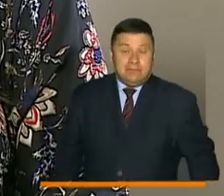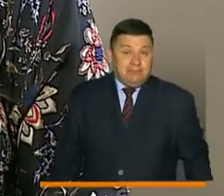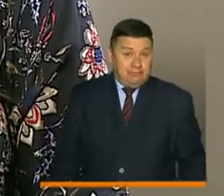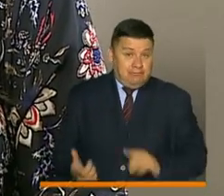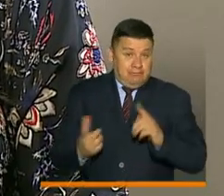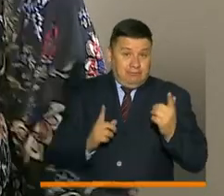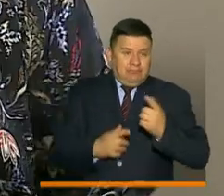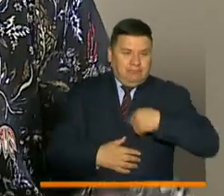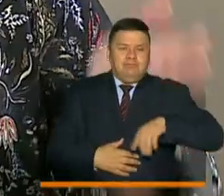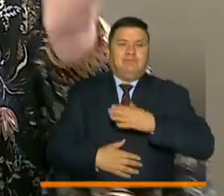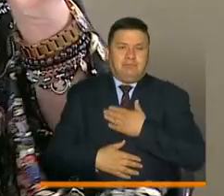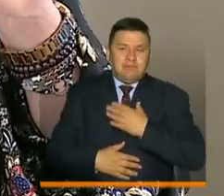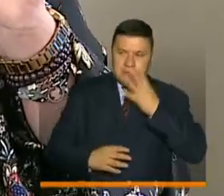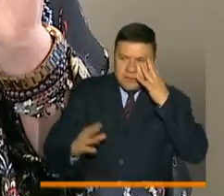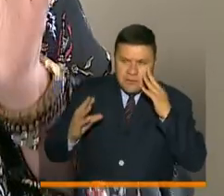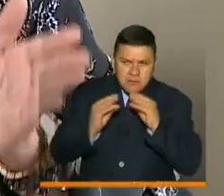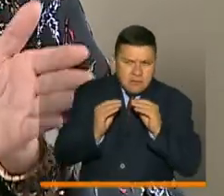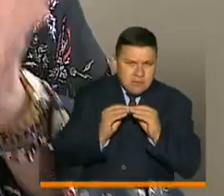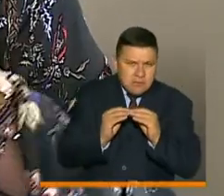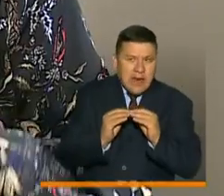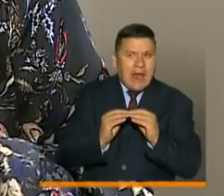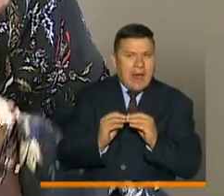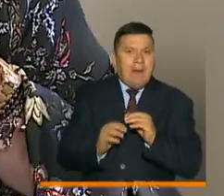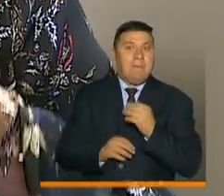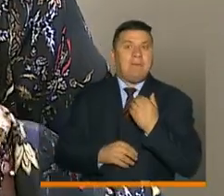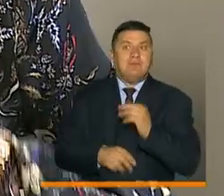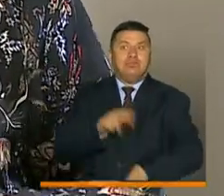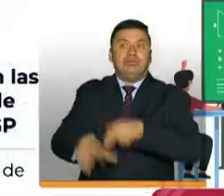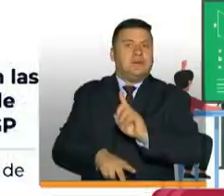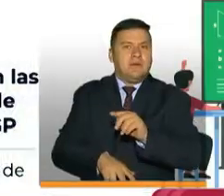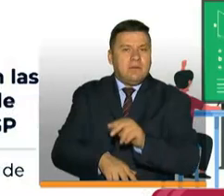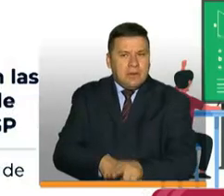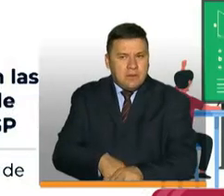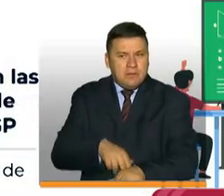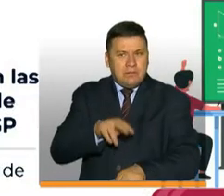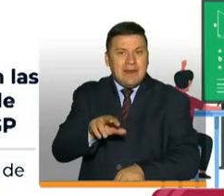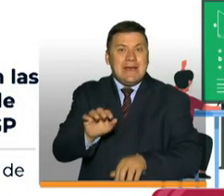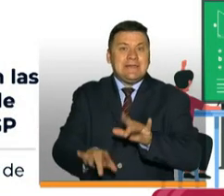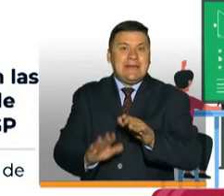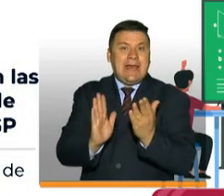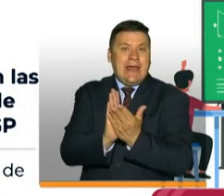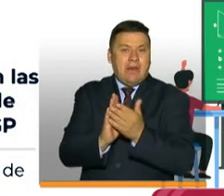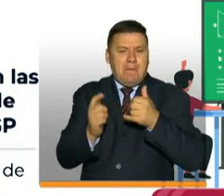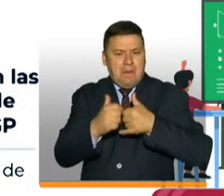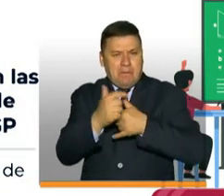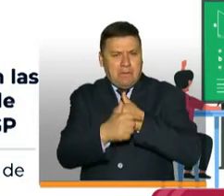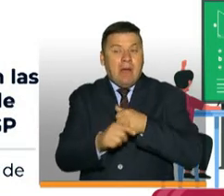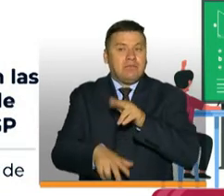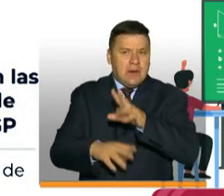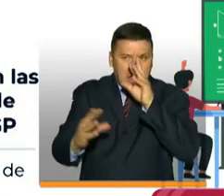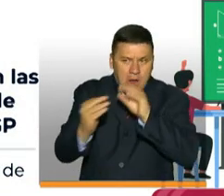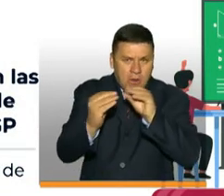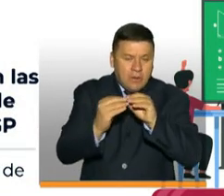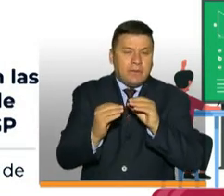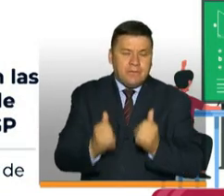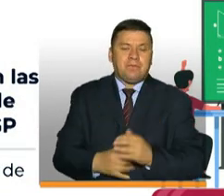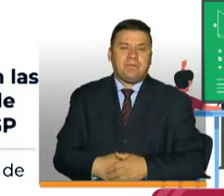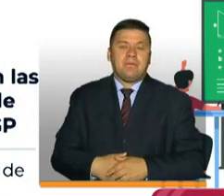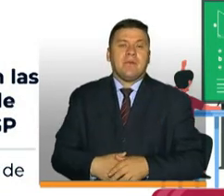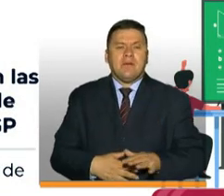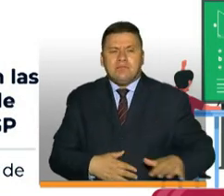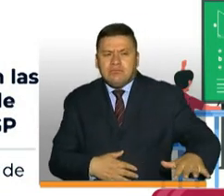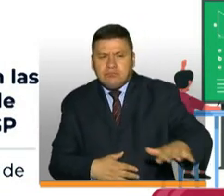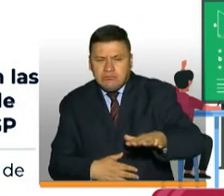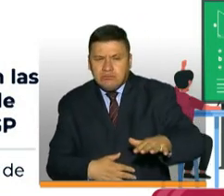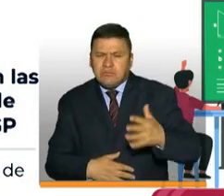Entonces, nosotros acordamos un pasito a paso con cada Secretaría de Educación y consistía en lo siguiente. Lo primero, realidad